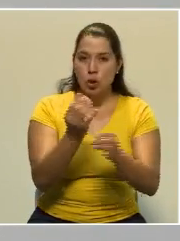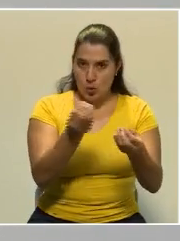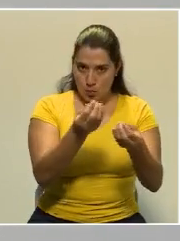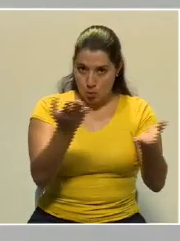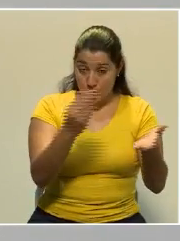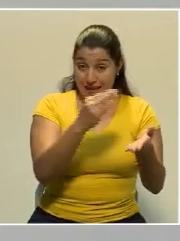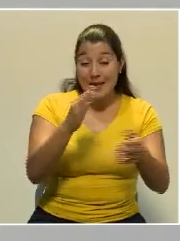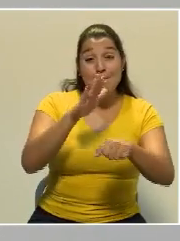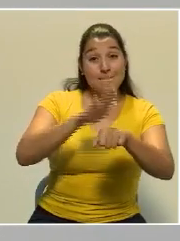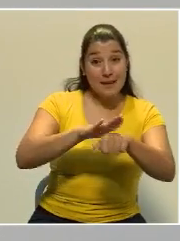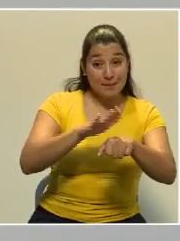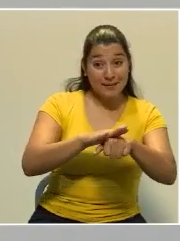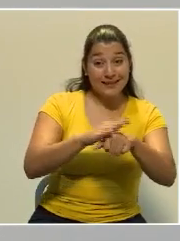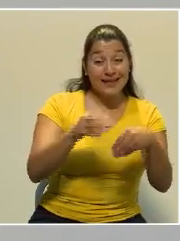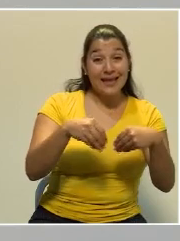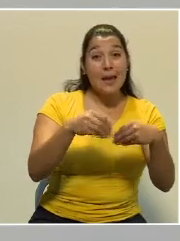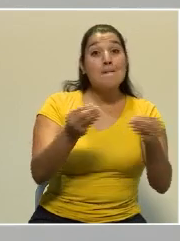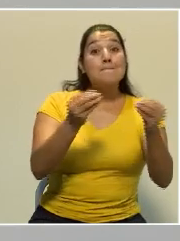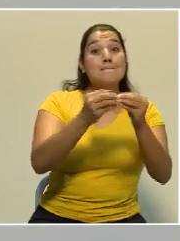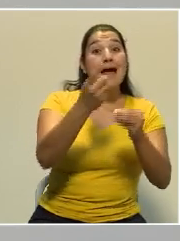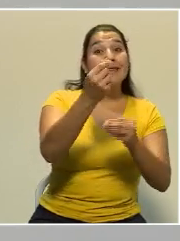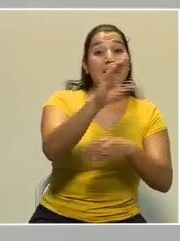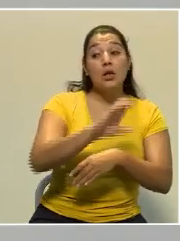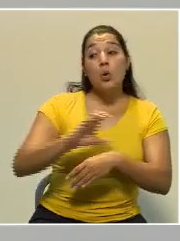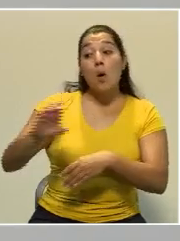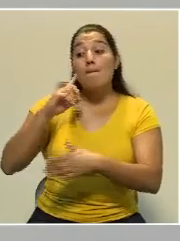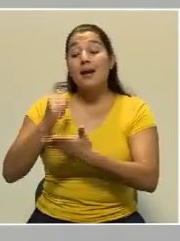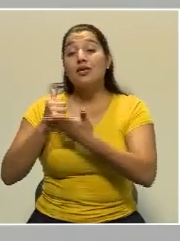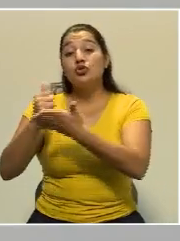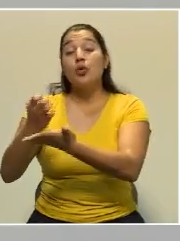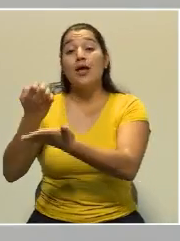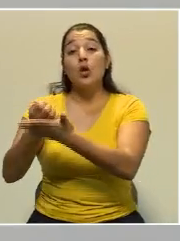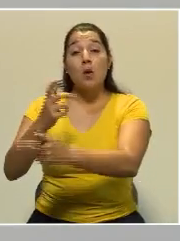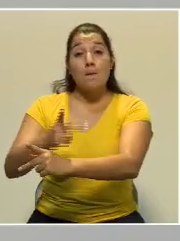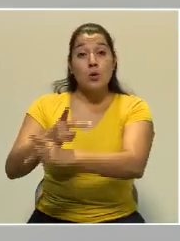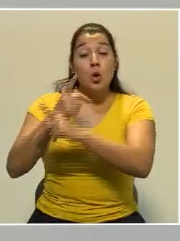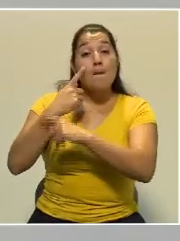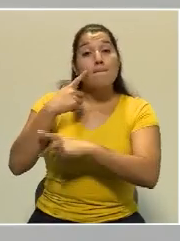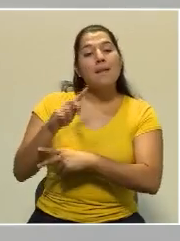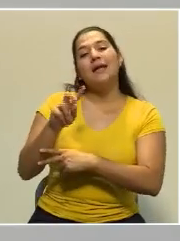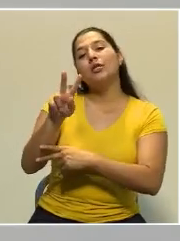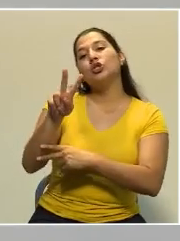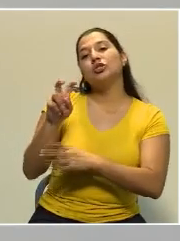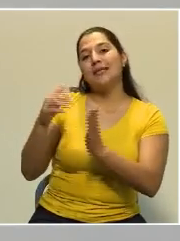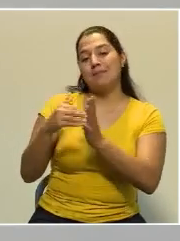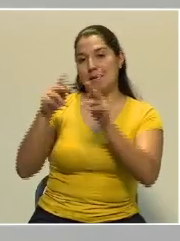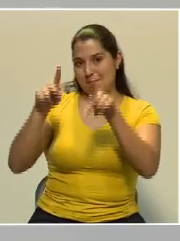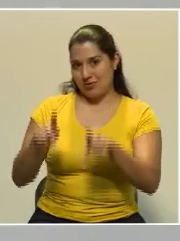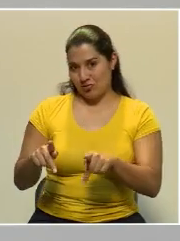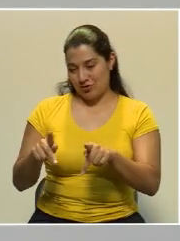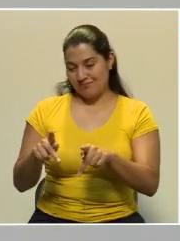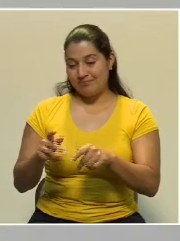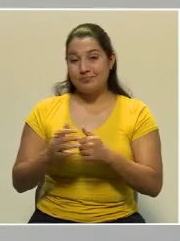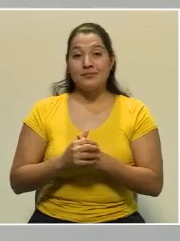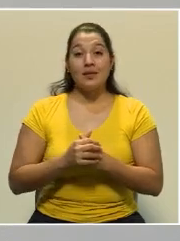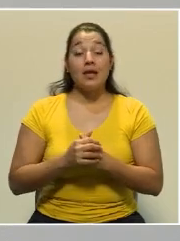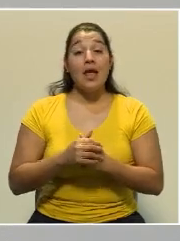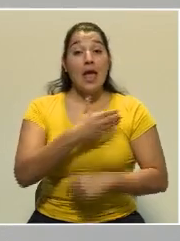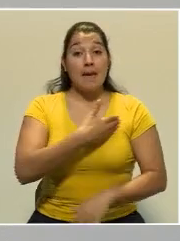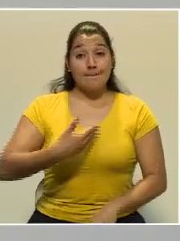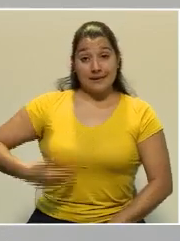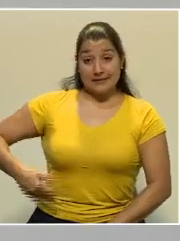financiará el bono Proteger para 200.000 personas afectadas por la pandemia. Previo a la votación, el